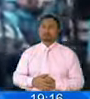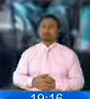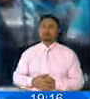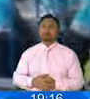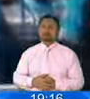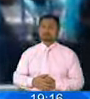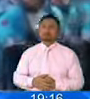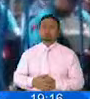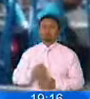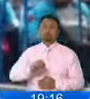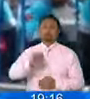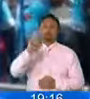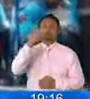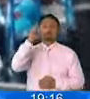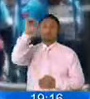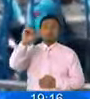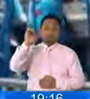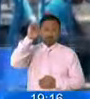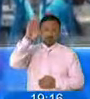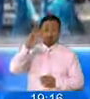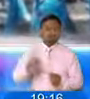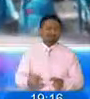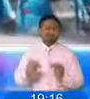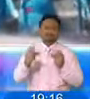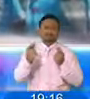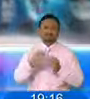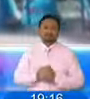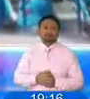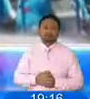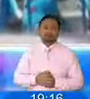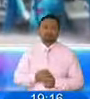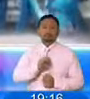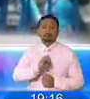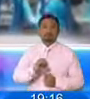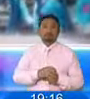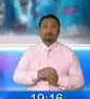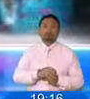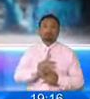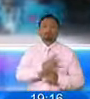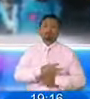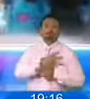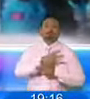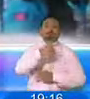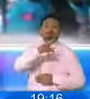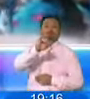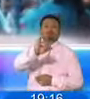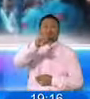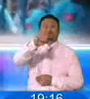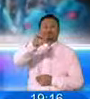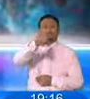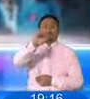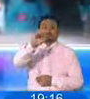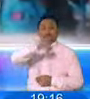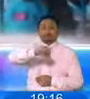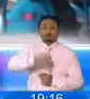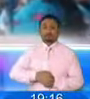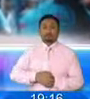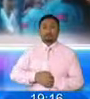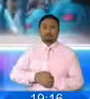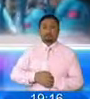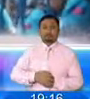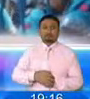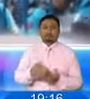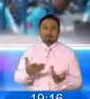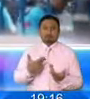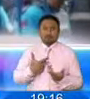Este es el primer video que rápidamente circuló por redes sociales, en el cual se observa a la concejal de Quito, Ivonne Bomblit, exigir que se